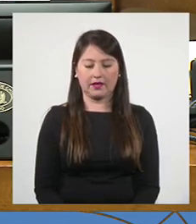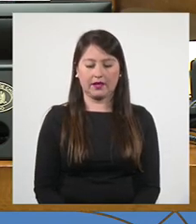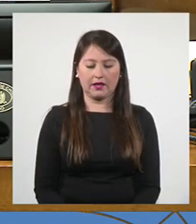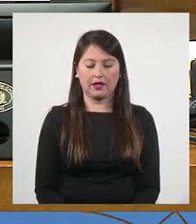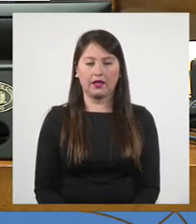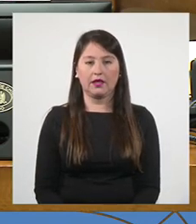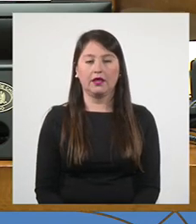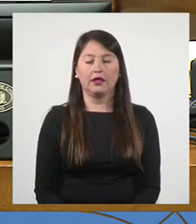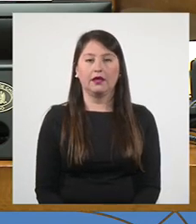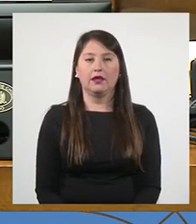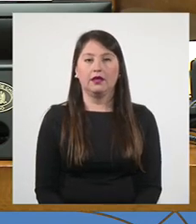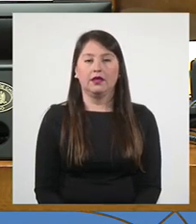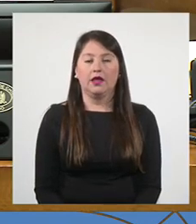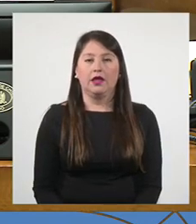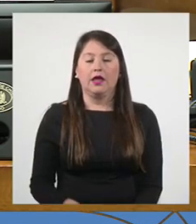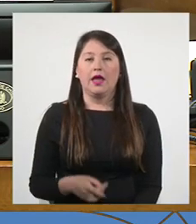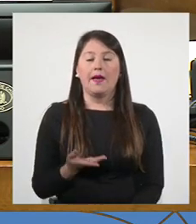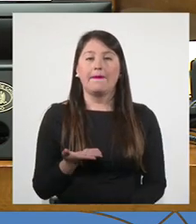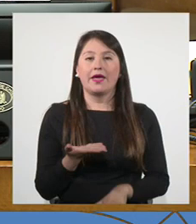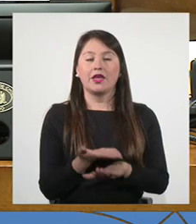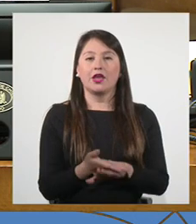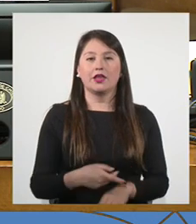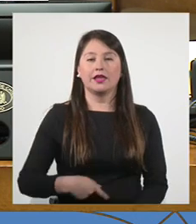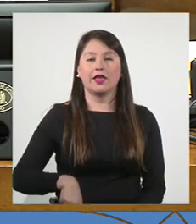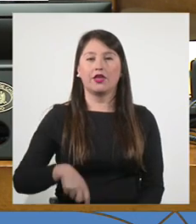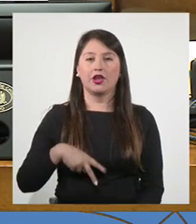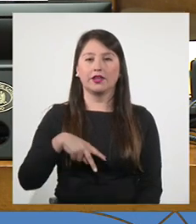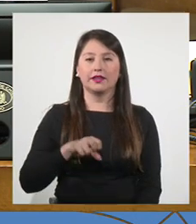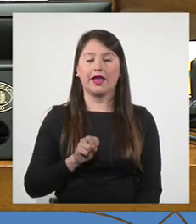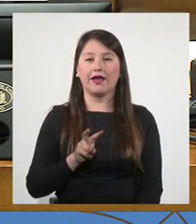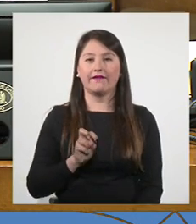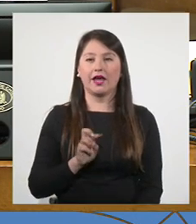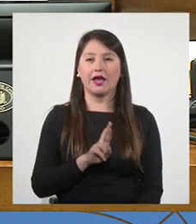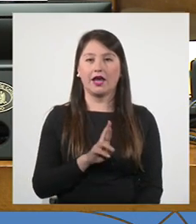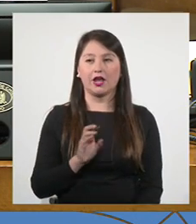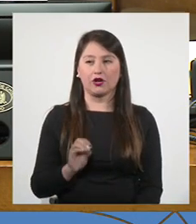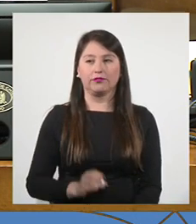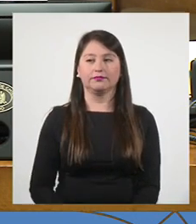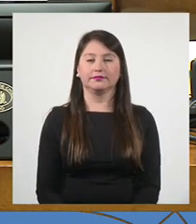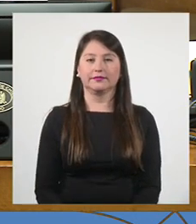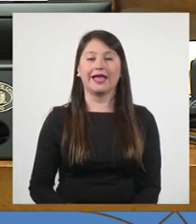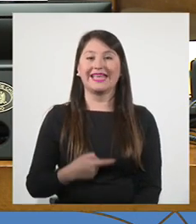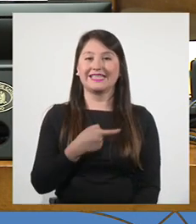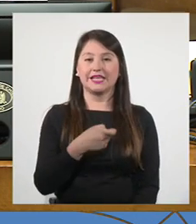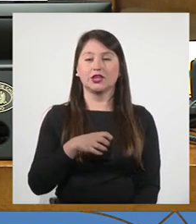Solicitud del senador, señor Alejandro Navarro. Bien, en votación la 142.